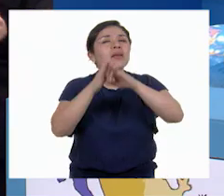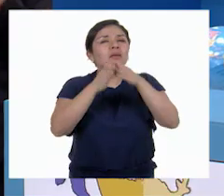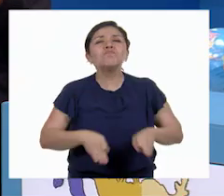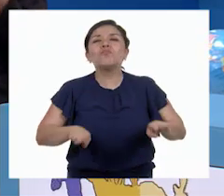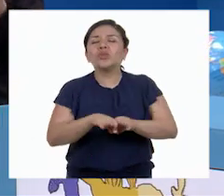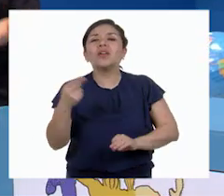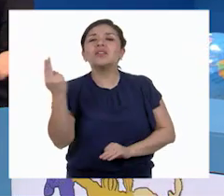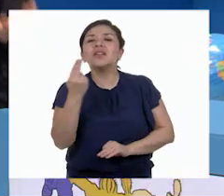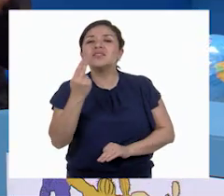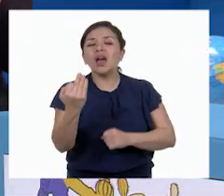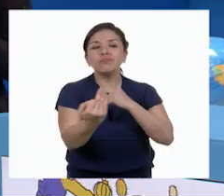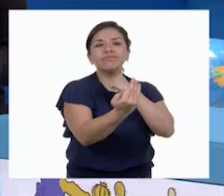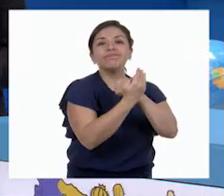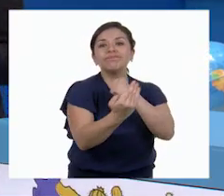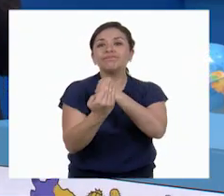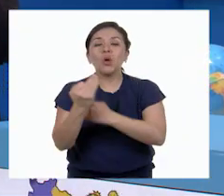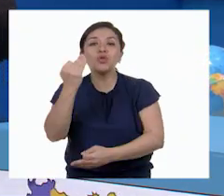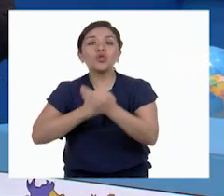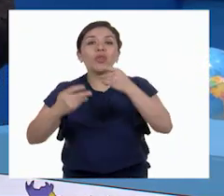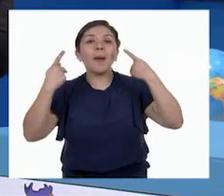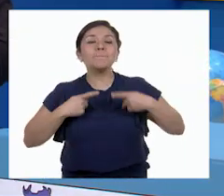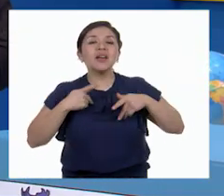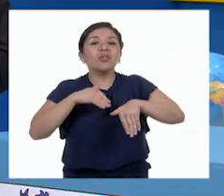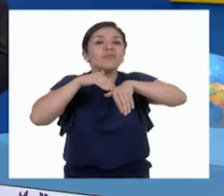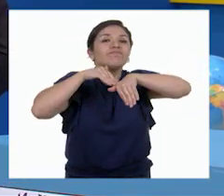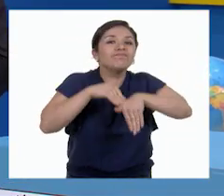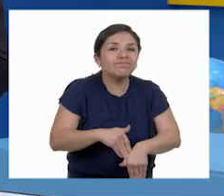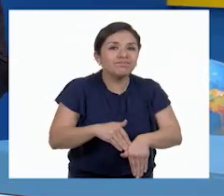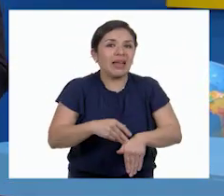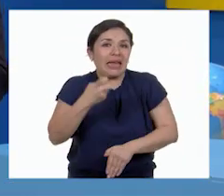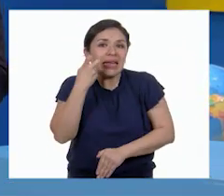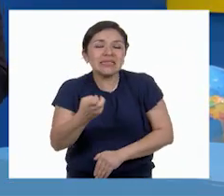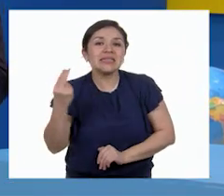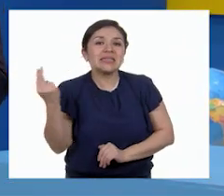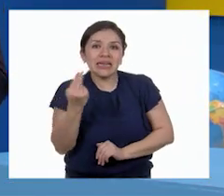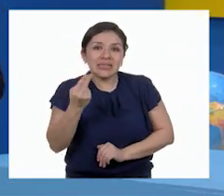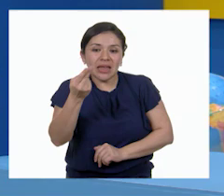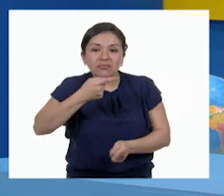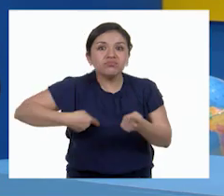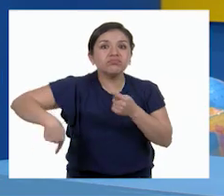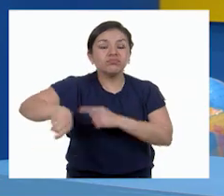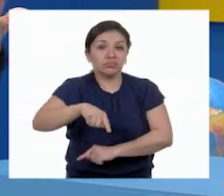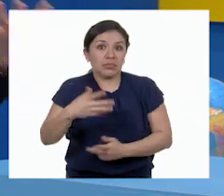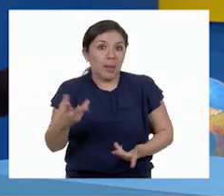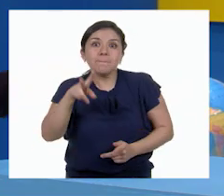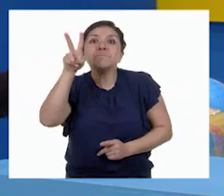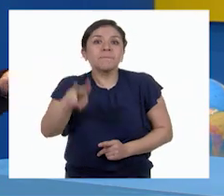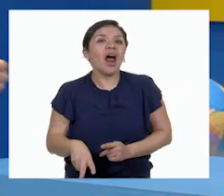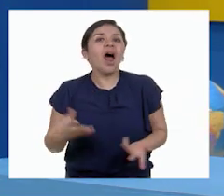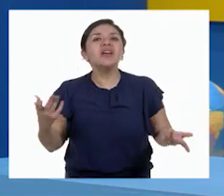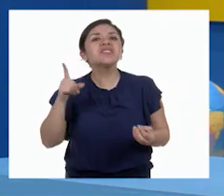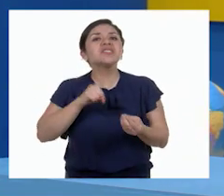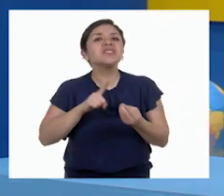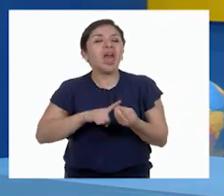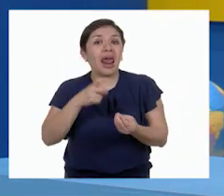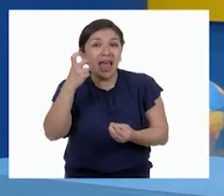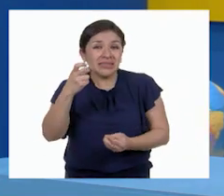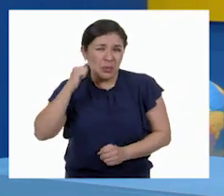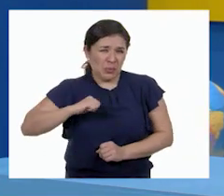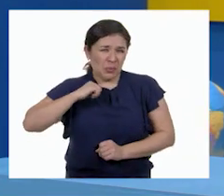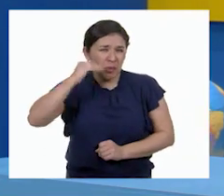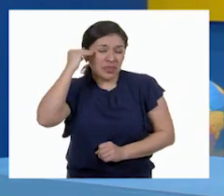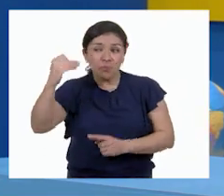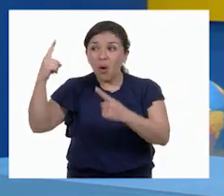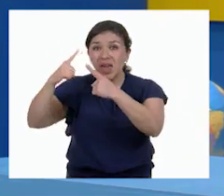era contar con la obediencia de las principales fuerzas políticas del país. Y definitivamente, en esa época